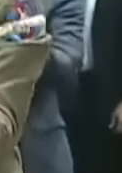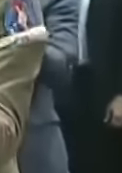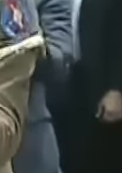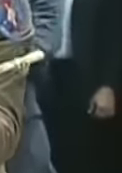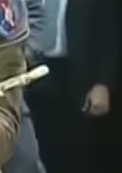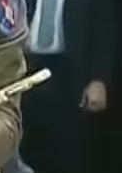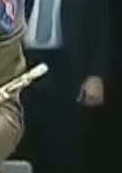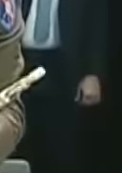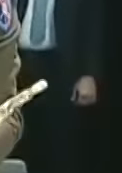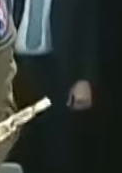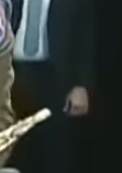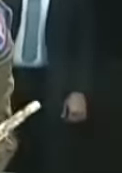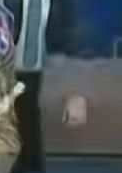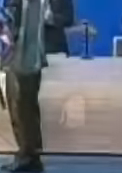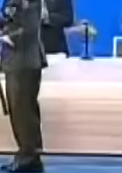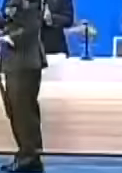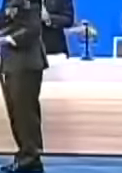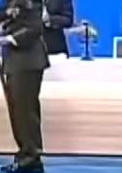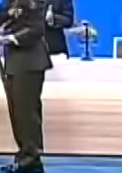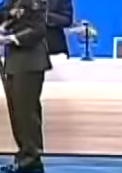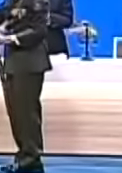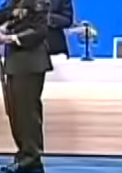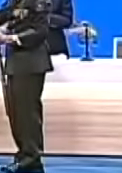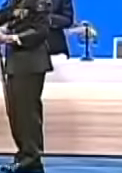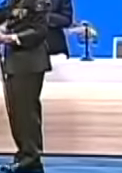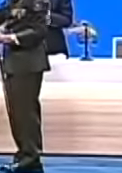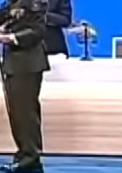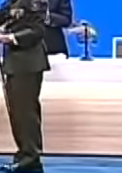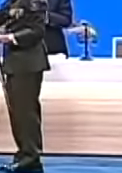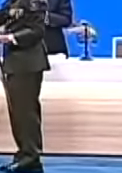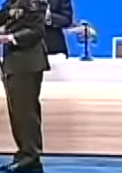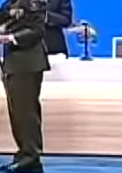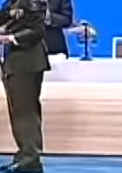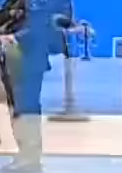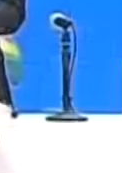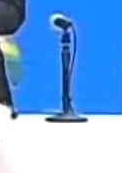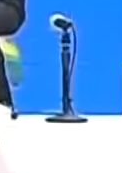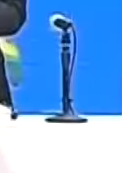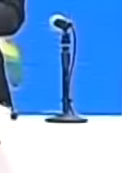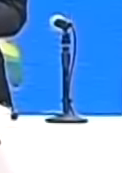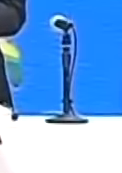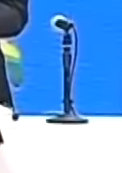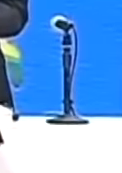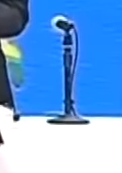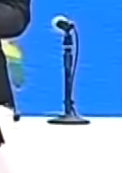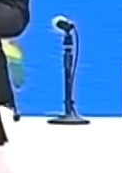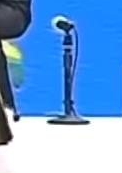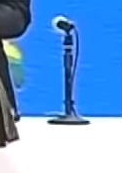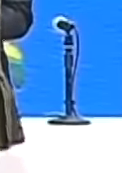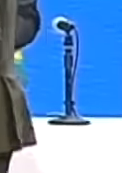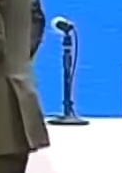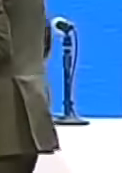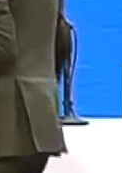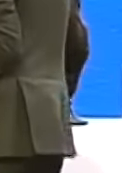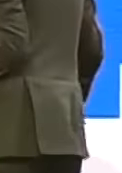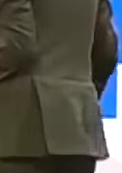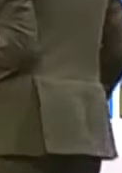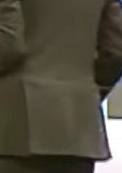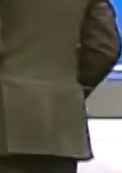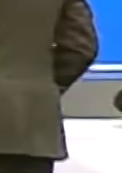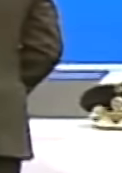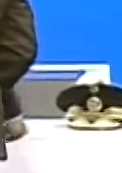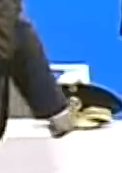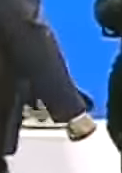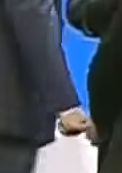de una reclamación, publicado en el año 2013. Es el saludo del presidente constitucional Nicolás Maduro,